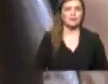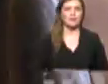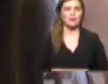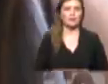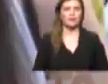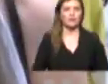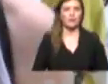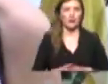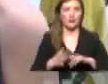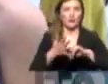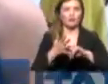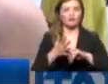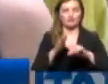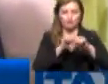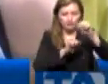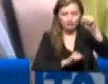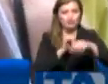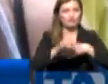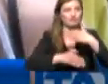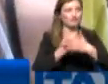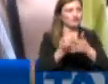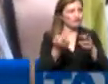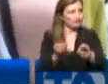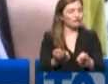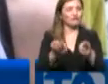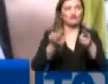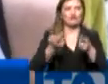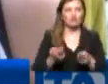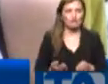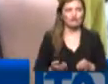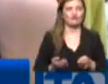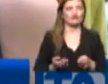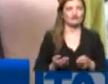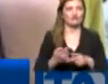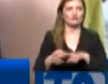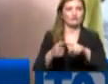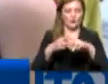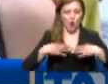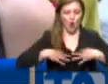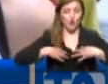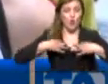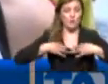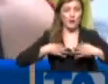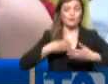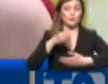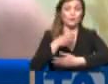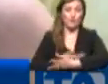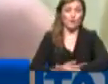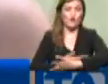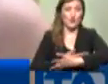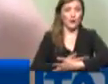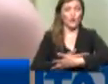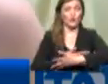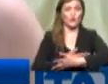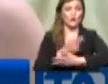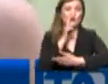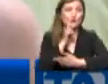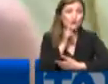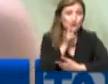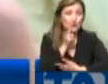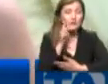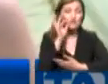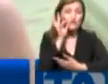En esta feria podemos encontrar de todo, tenemos regalos de todo tipo, tenemos desde ropa para muñecas, tenemos mermeladas,